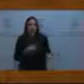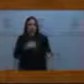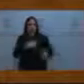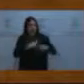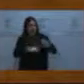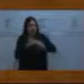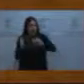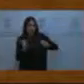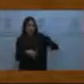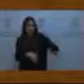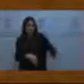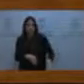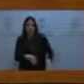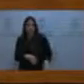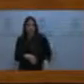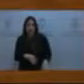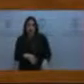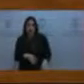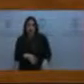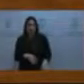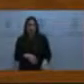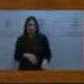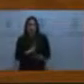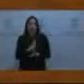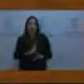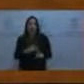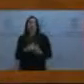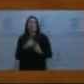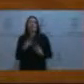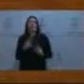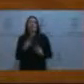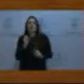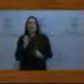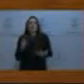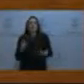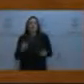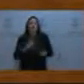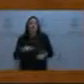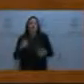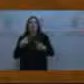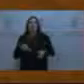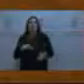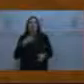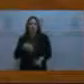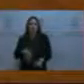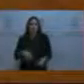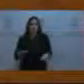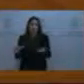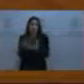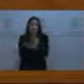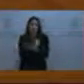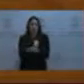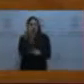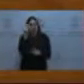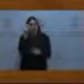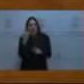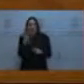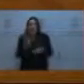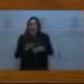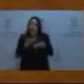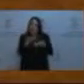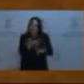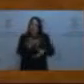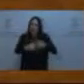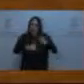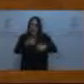abandonen? ¿Quién pierde en estas situaciones, consejera? Nosotros creemos que todos. Entendemos que hay que ayudar, que hay que tender la mano a las